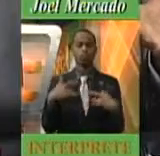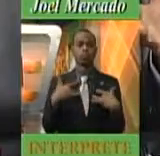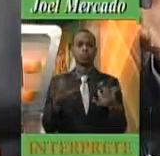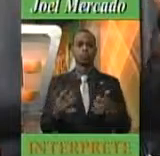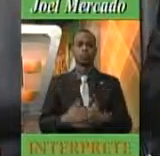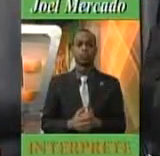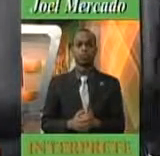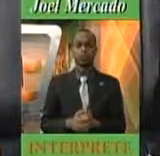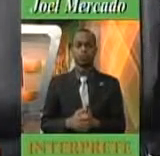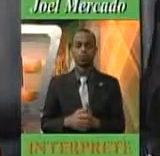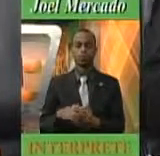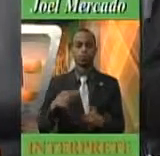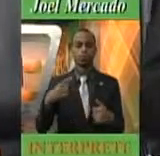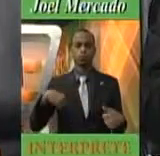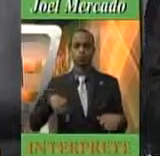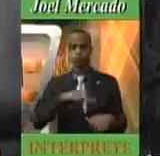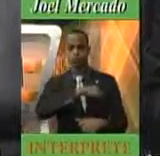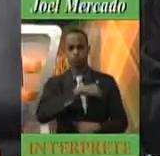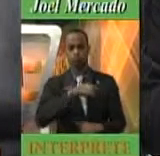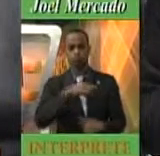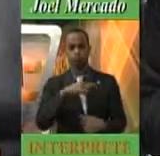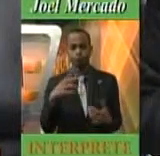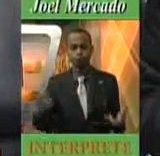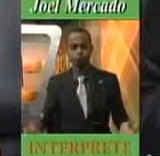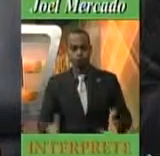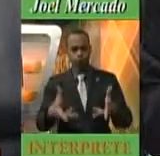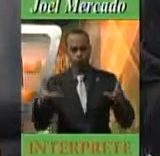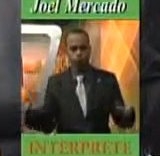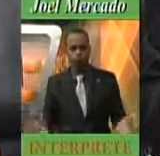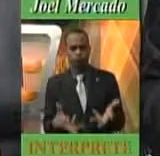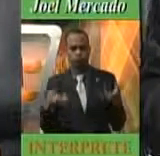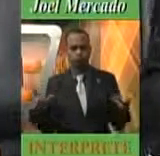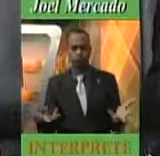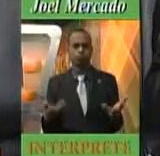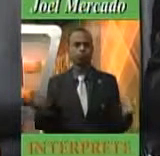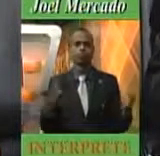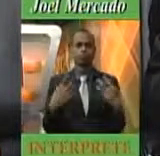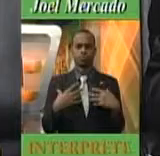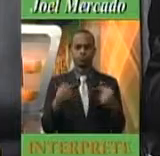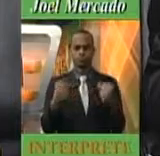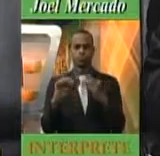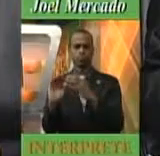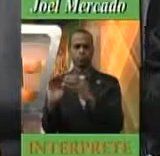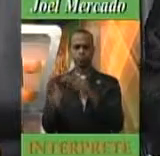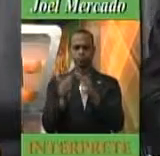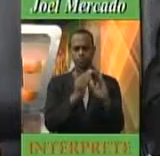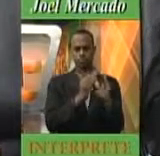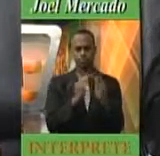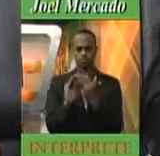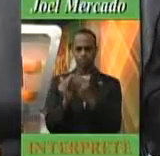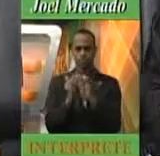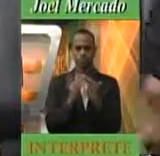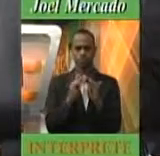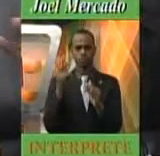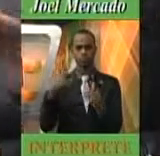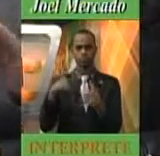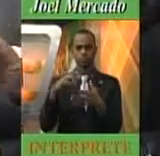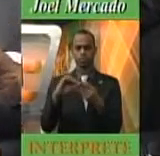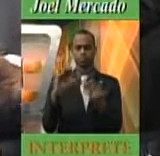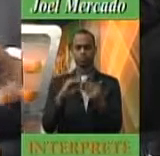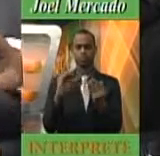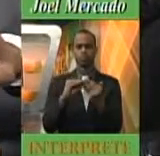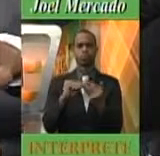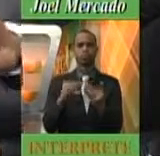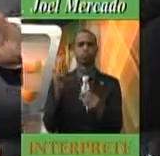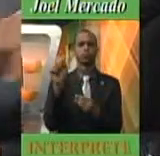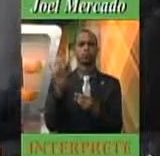estoy hablando? Nosotros hemos estado promoviendo adrede la salud comunitaria. Y cuando digo esto es que el